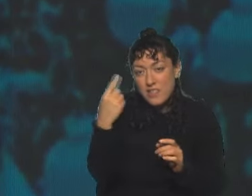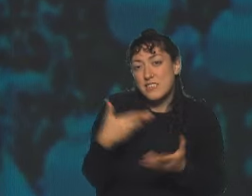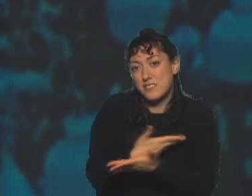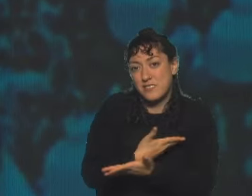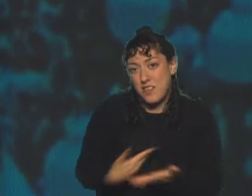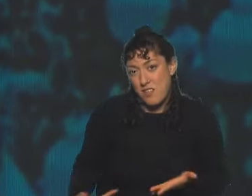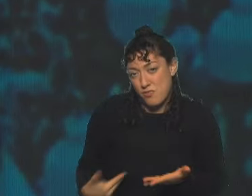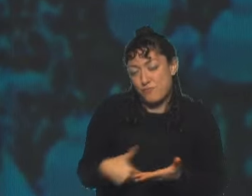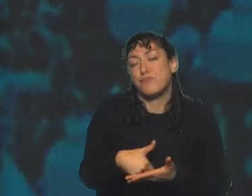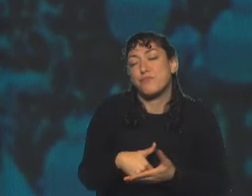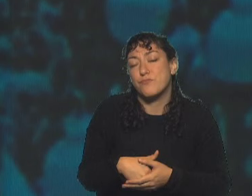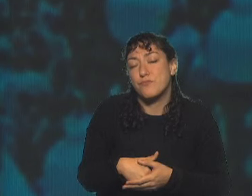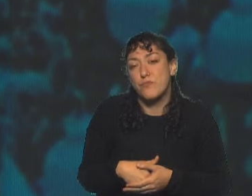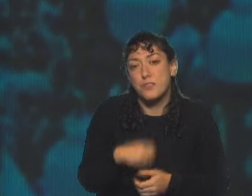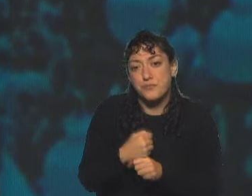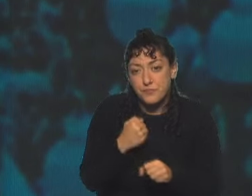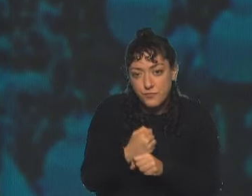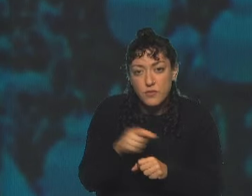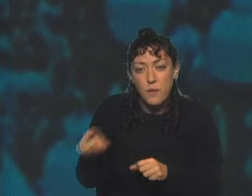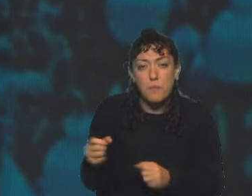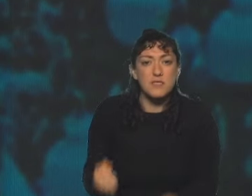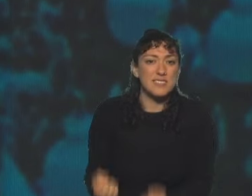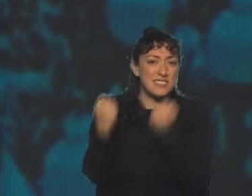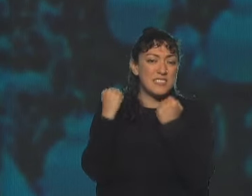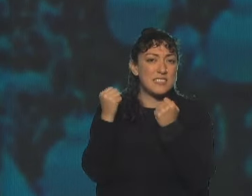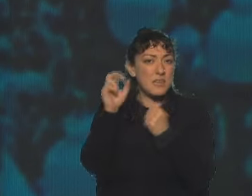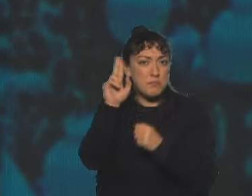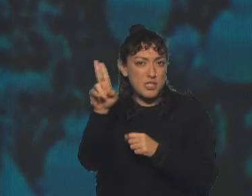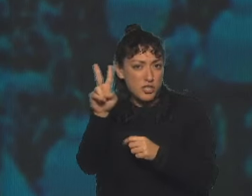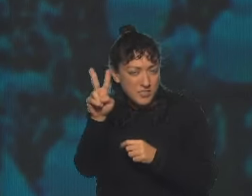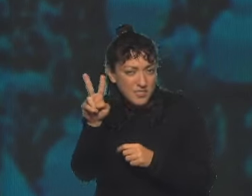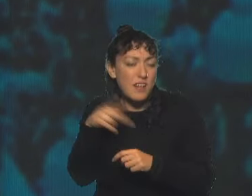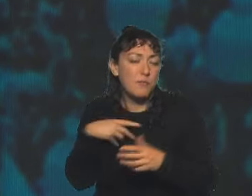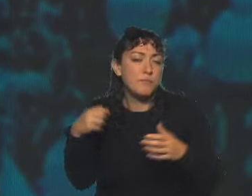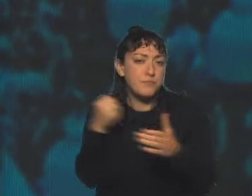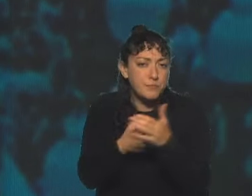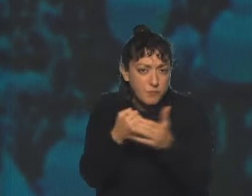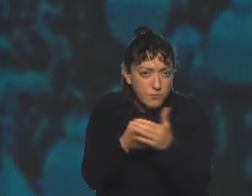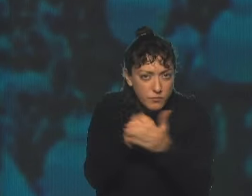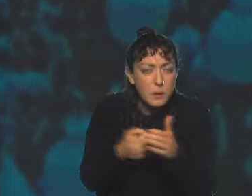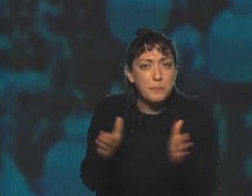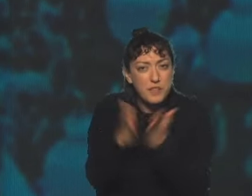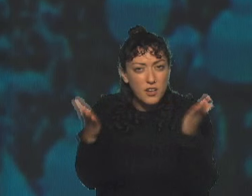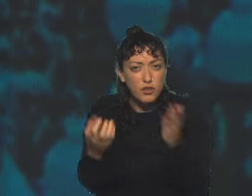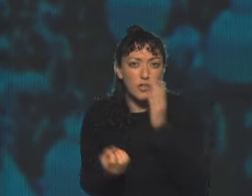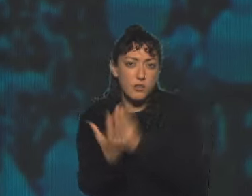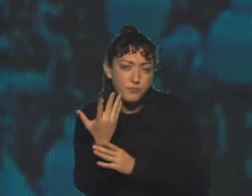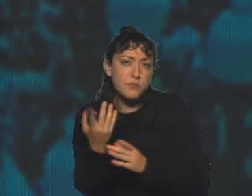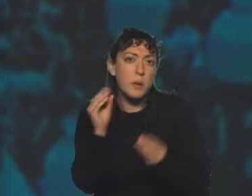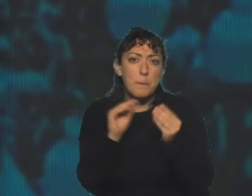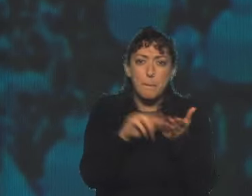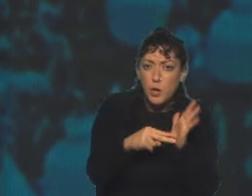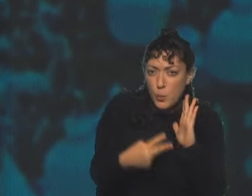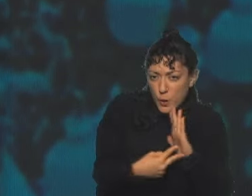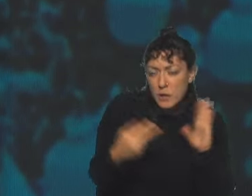Estado. Peleó mucho en la resistencia peronista a través de un periódico que fundó y siempre le interesó todo este problema